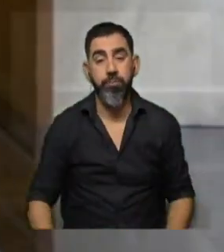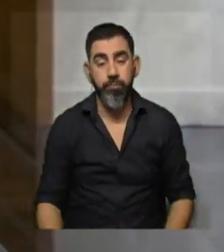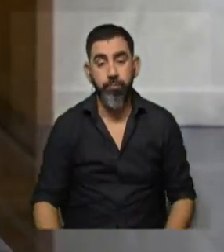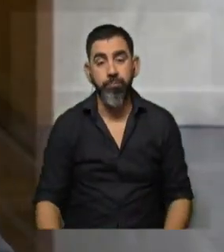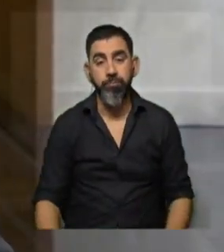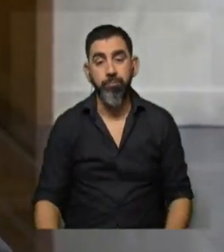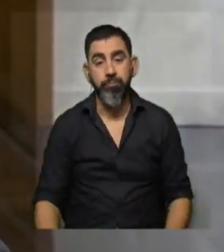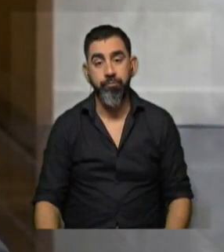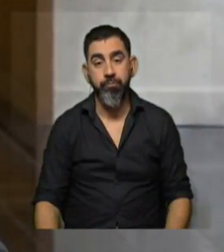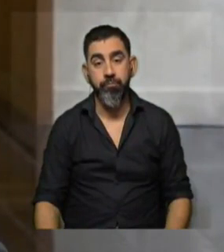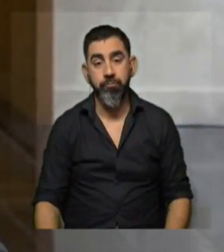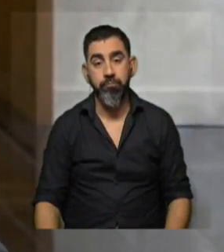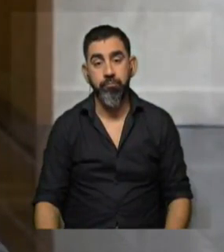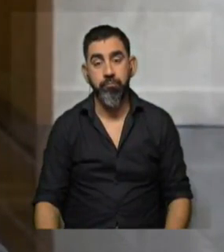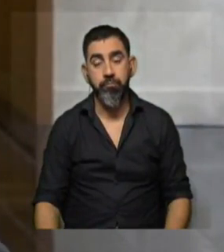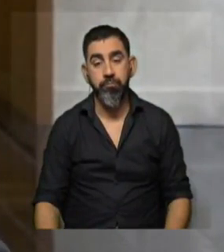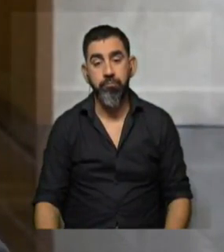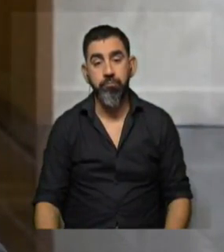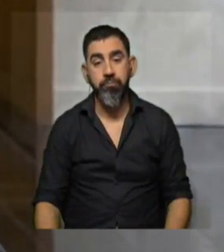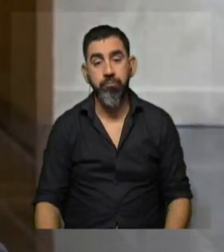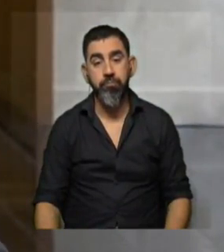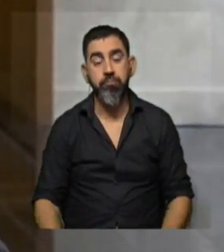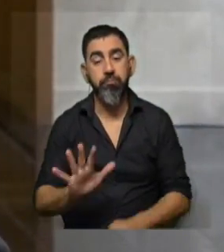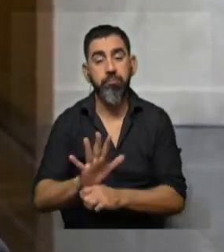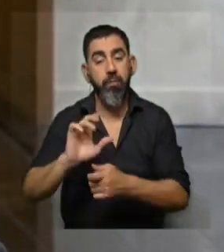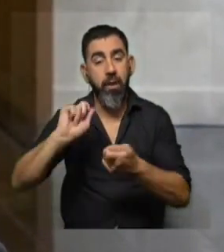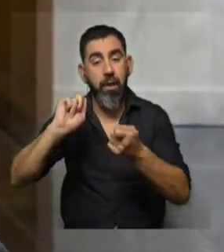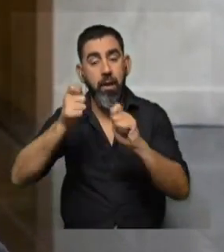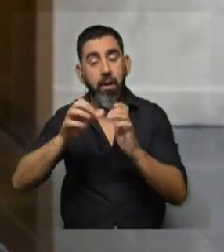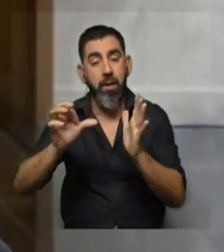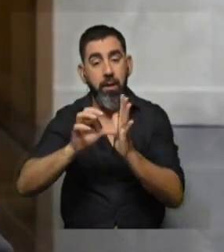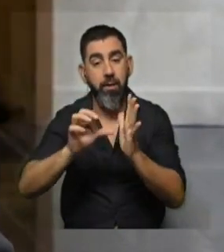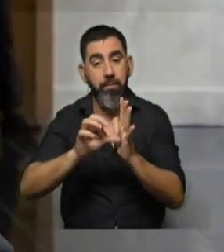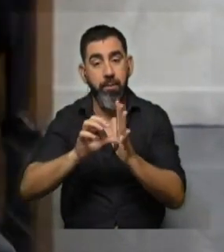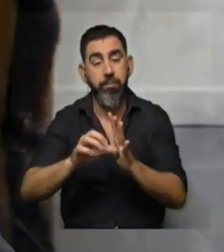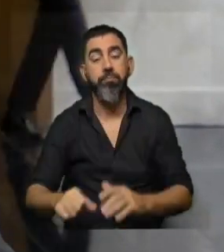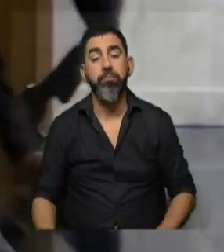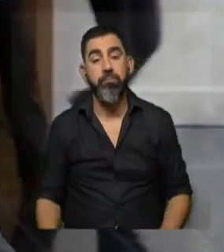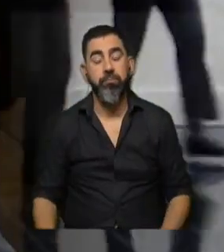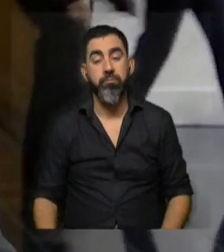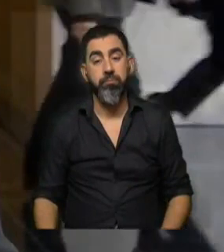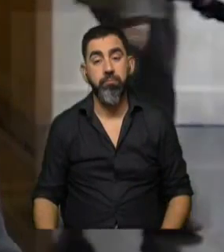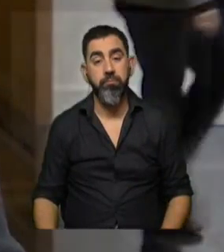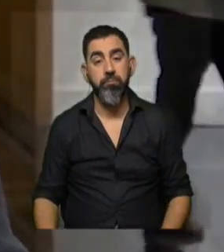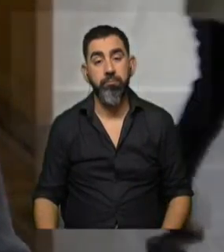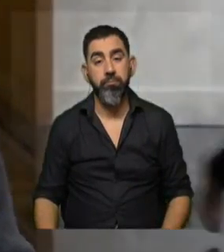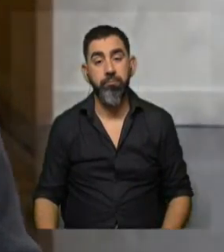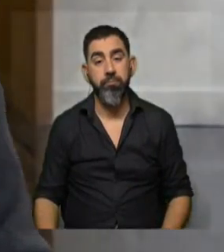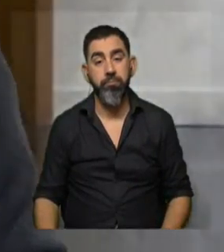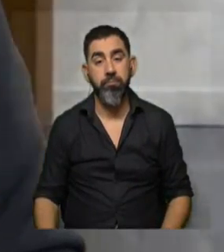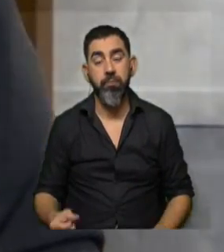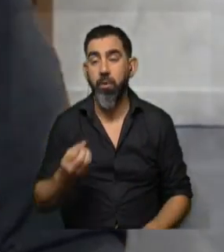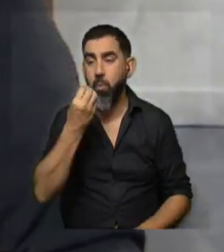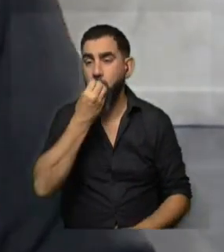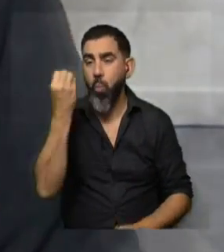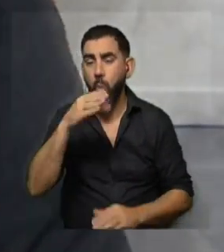que ahora se ha visto como cambiado ese sistema y se ha utilizado esa un programa que era